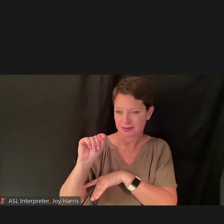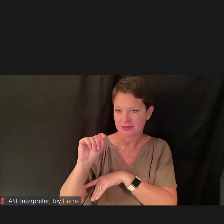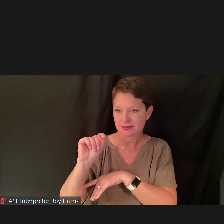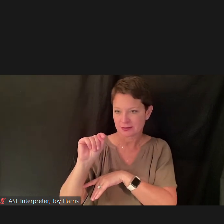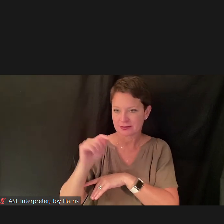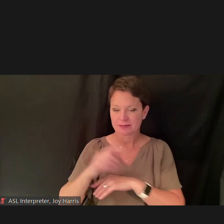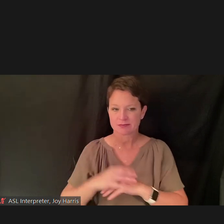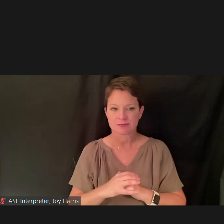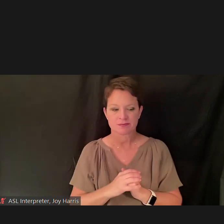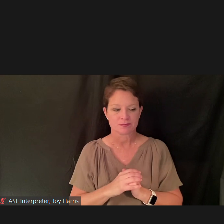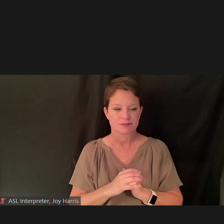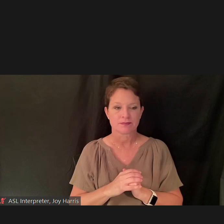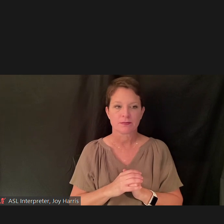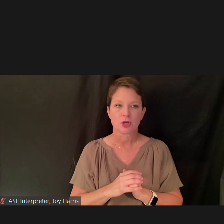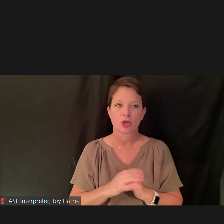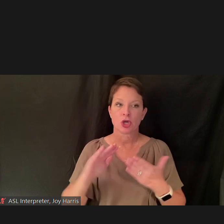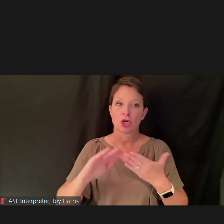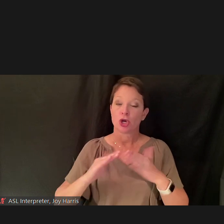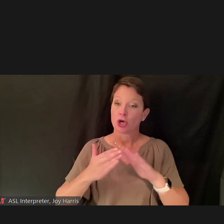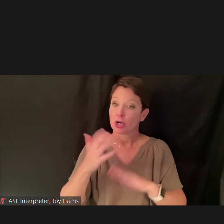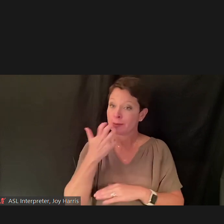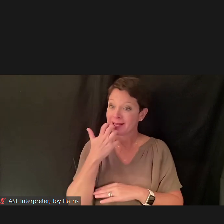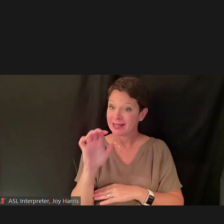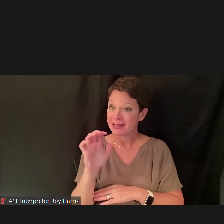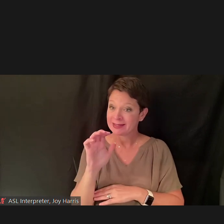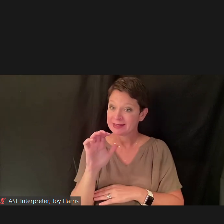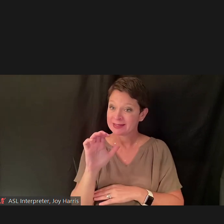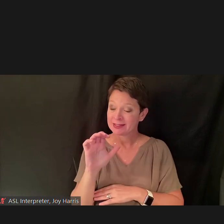un efecto de isla de calor urbano.